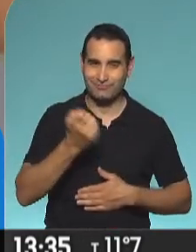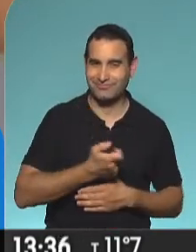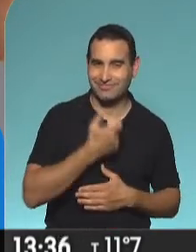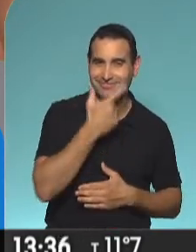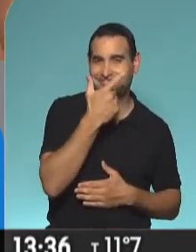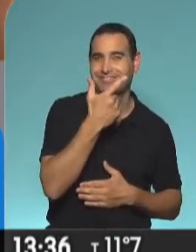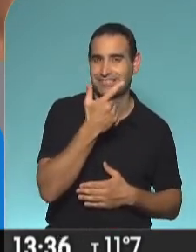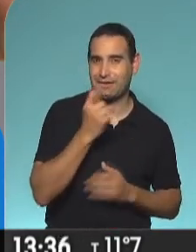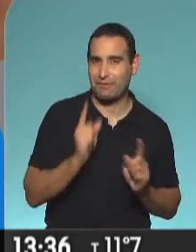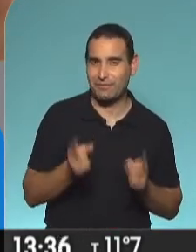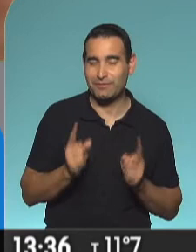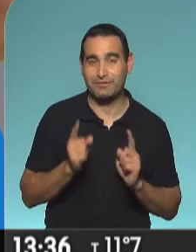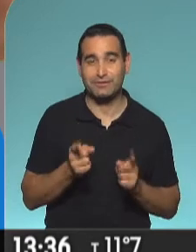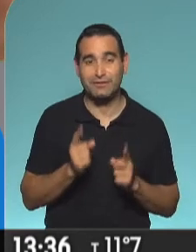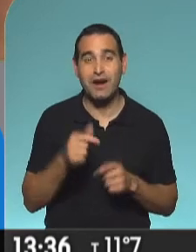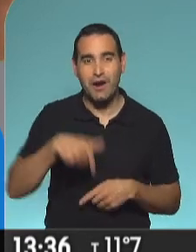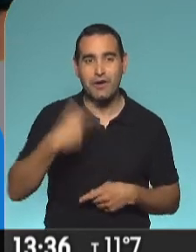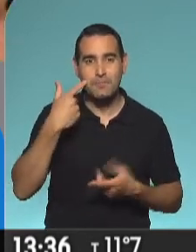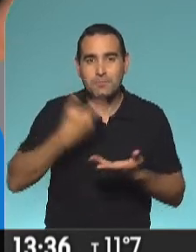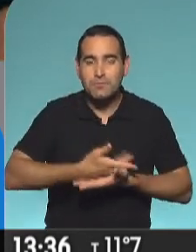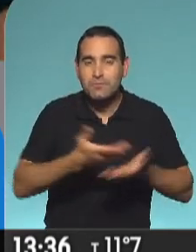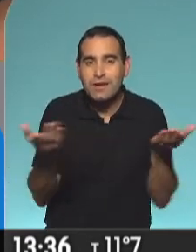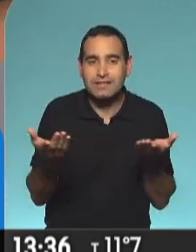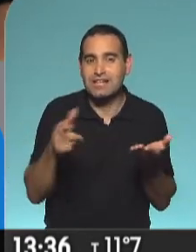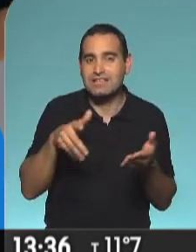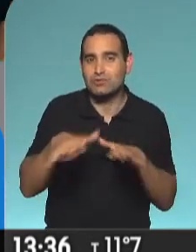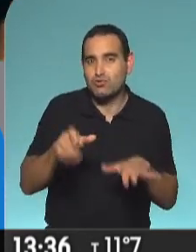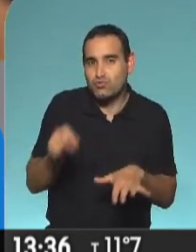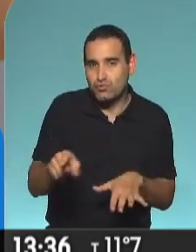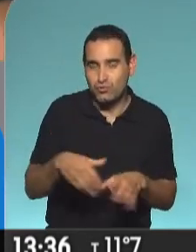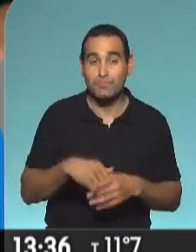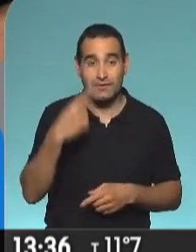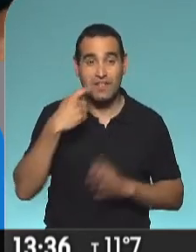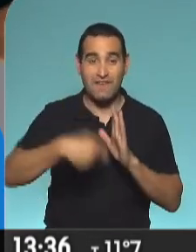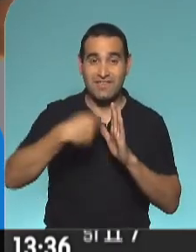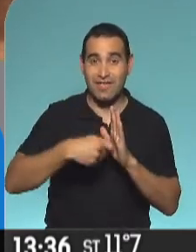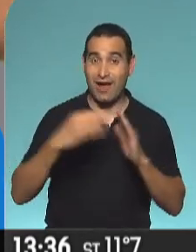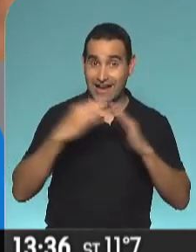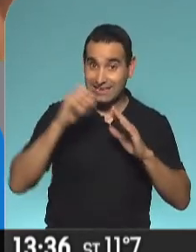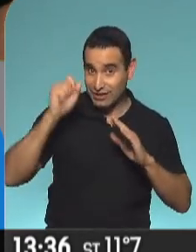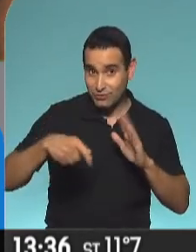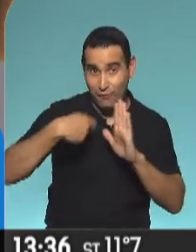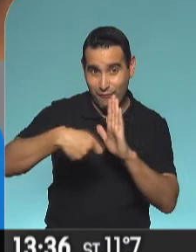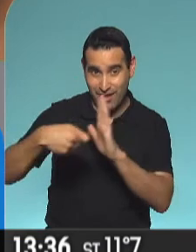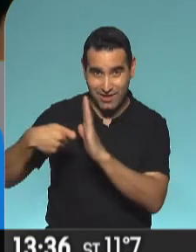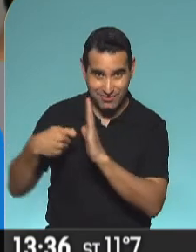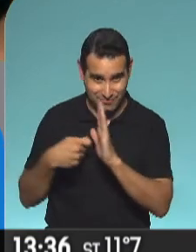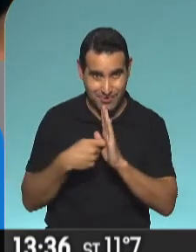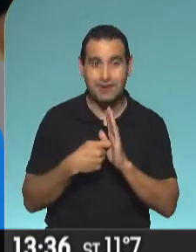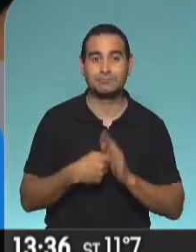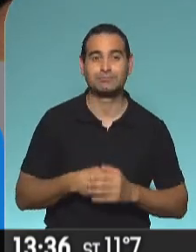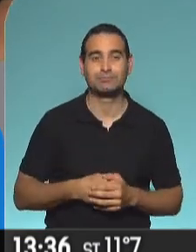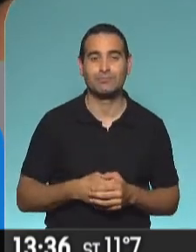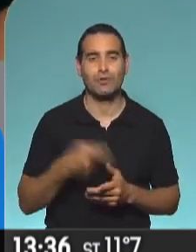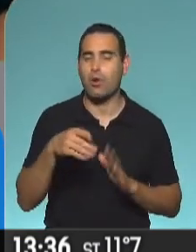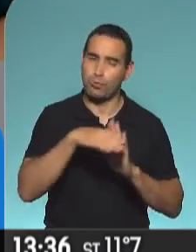cual comparte lo que le está pasando, bueno, como lo hace con este video filmado en su propia casa, con Agus Tafet dirigiendo con